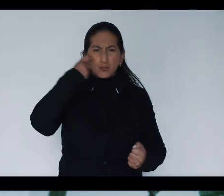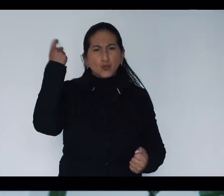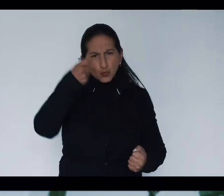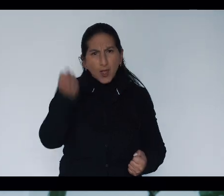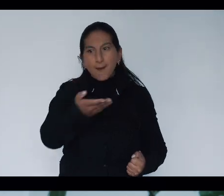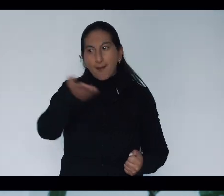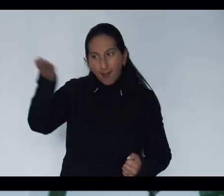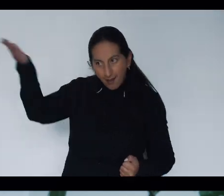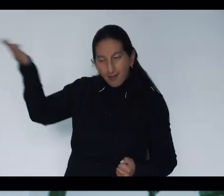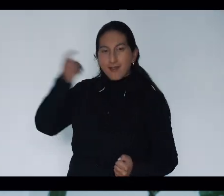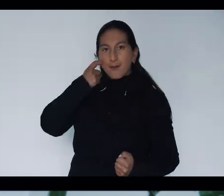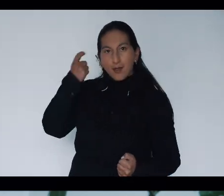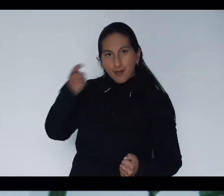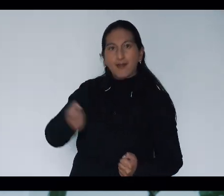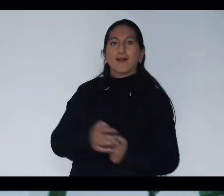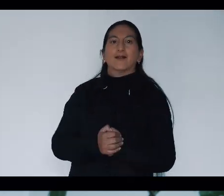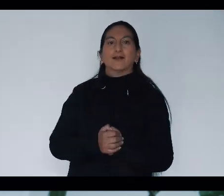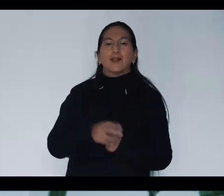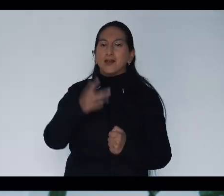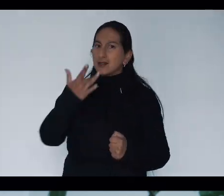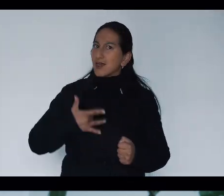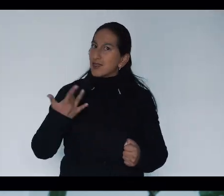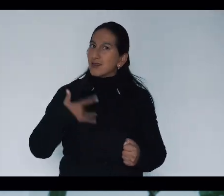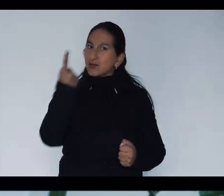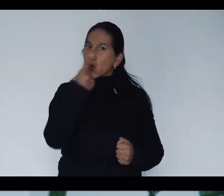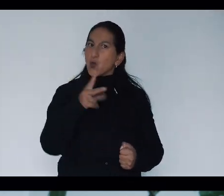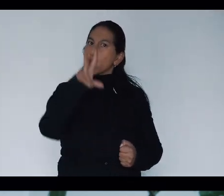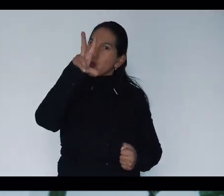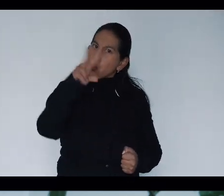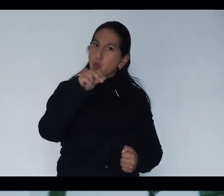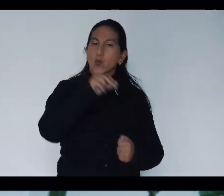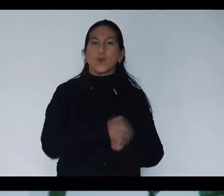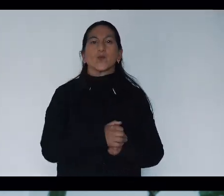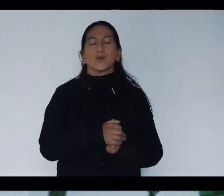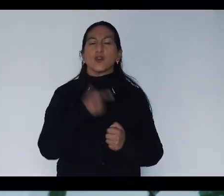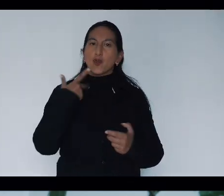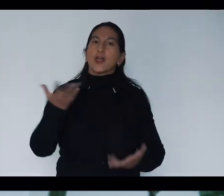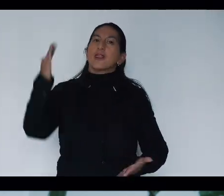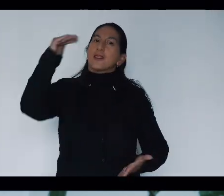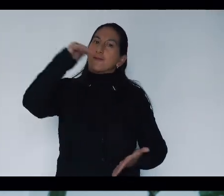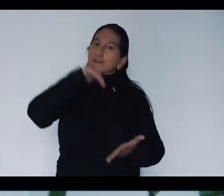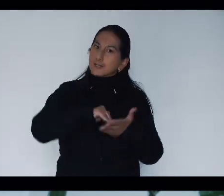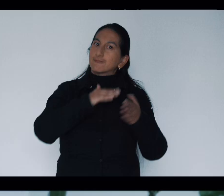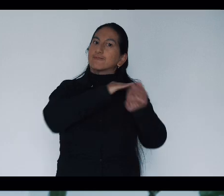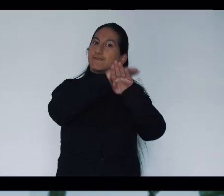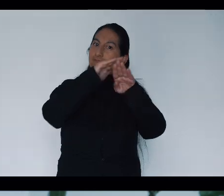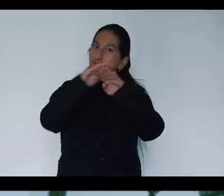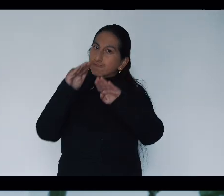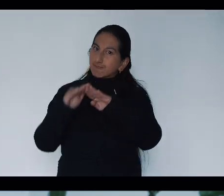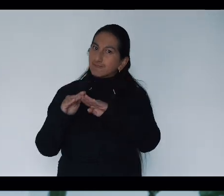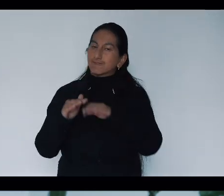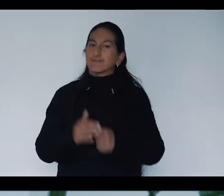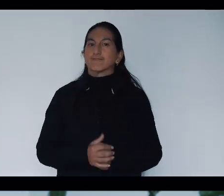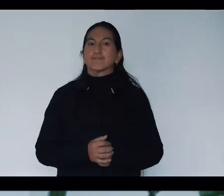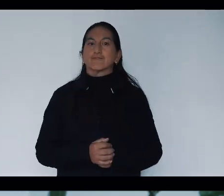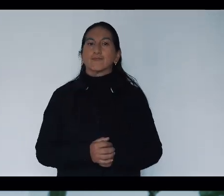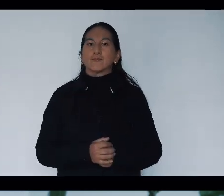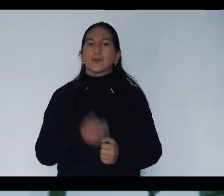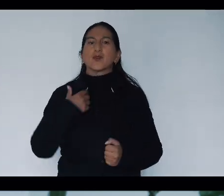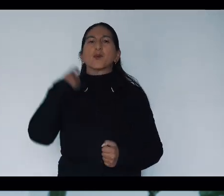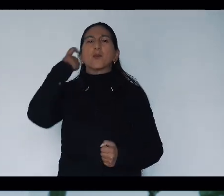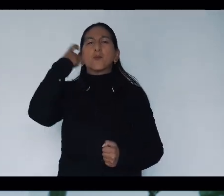no estamos solos y sí vuelvo y los invito a ubicar estas instituciones, estas